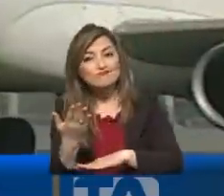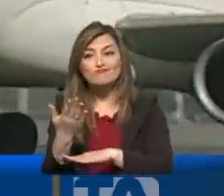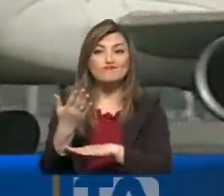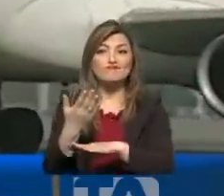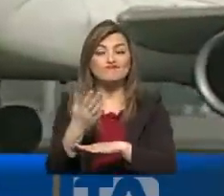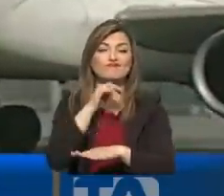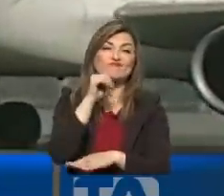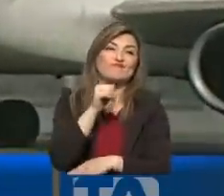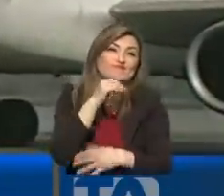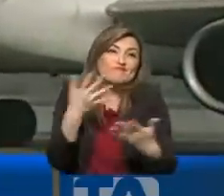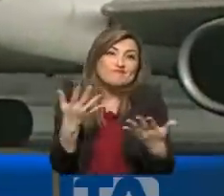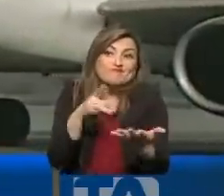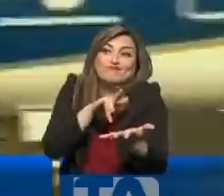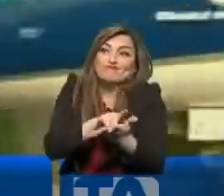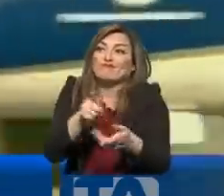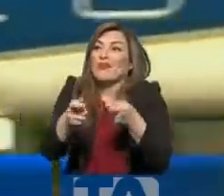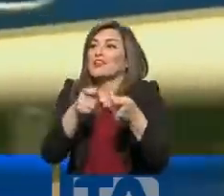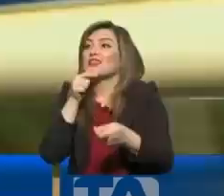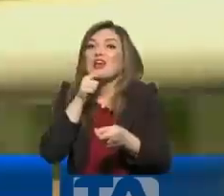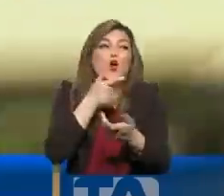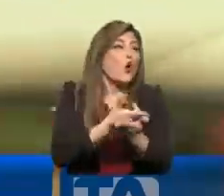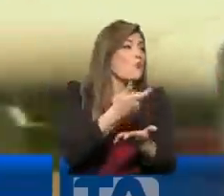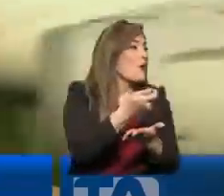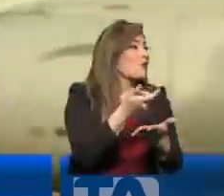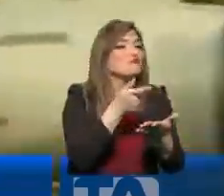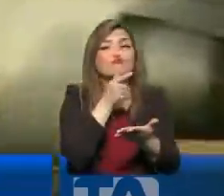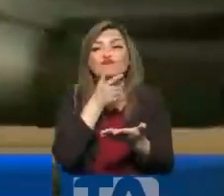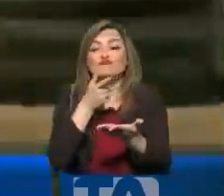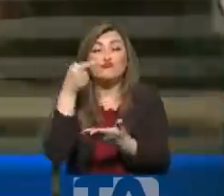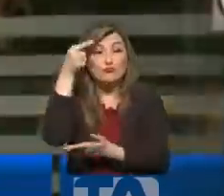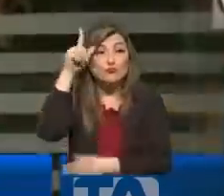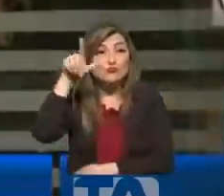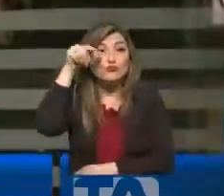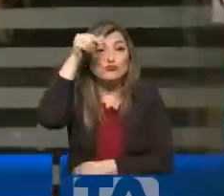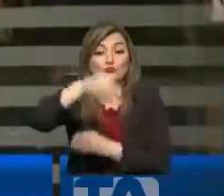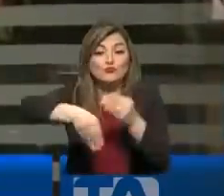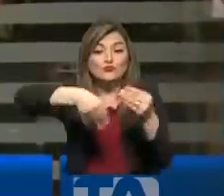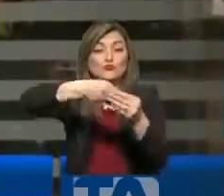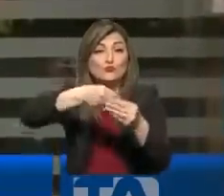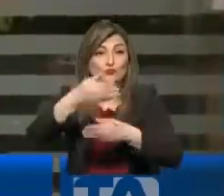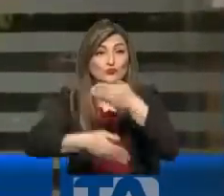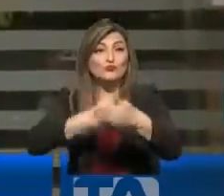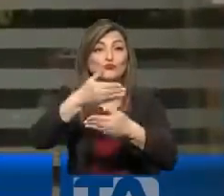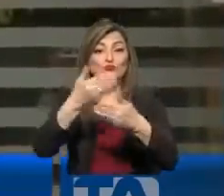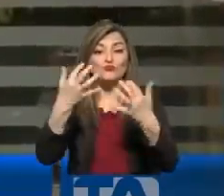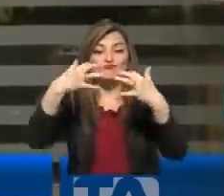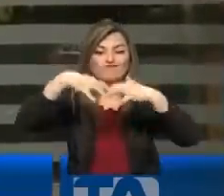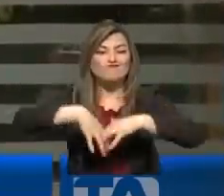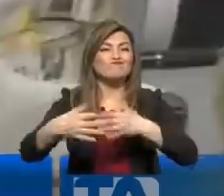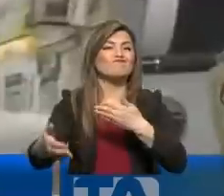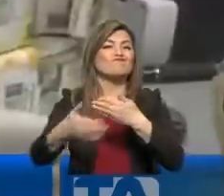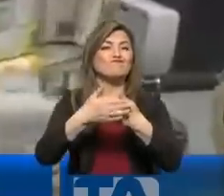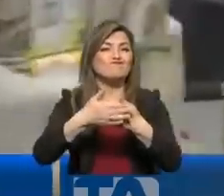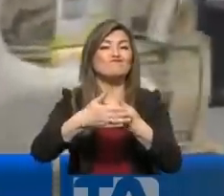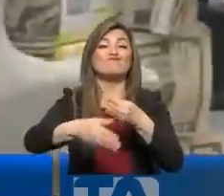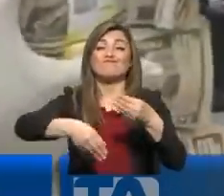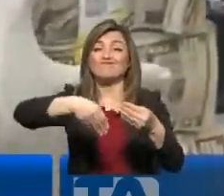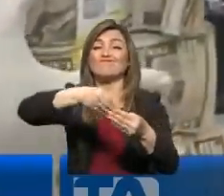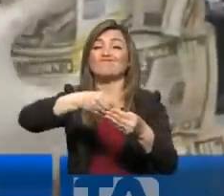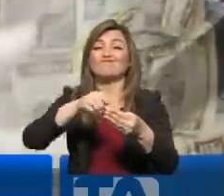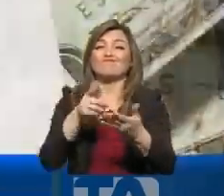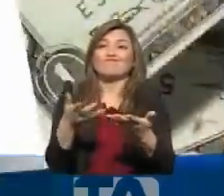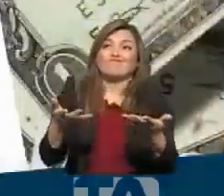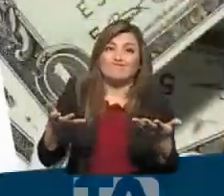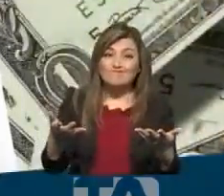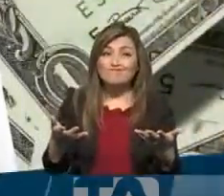por lo que los aviones siguen a la venta. El próximo gobierno deberá invertir en el proceso de liquidación de las empresas públicas. Estas